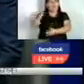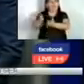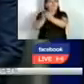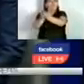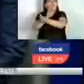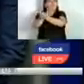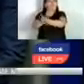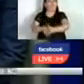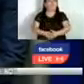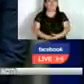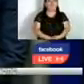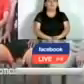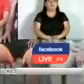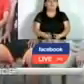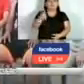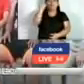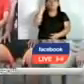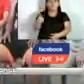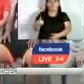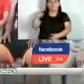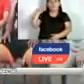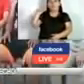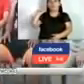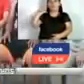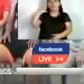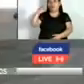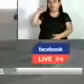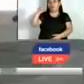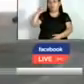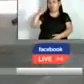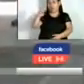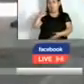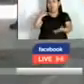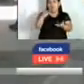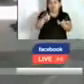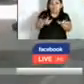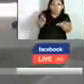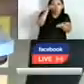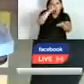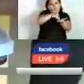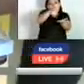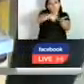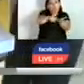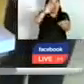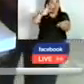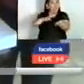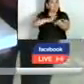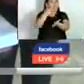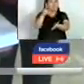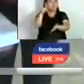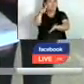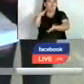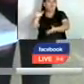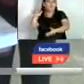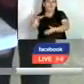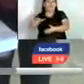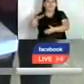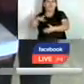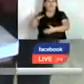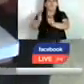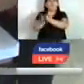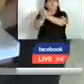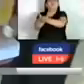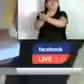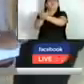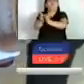Unión. El alcalde Ezequiel Mía buscaba la reelección de su cuarto periodo en la silla de edilicia de la Municipalidad de La